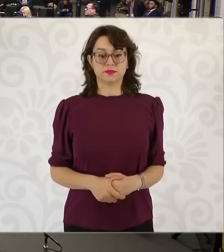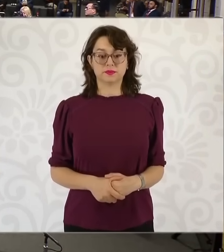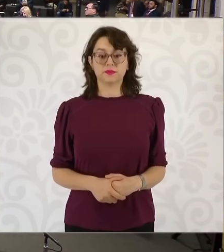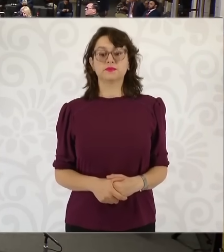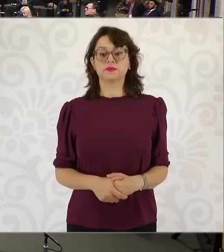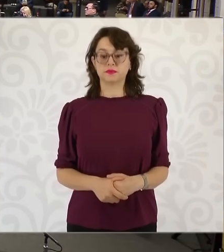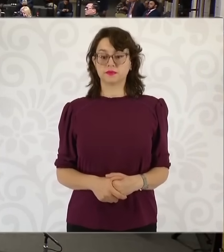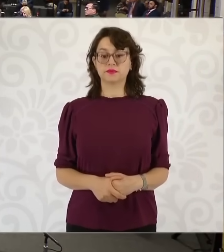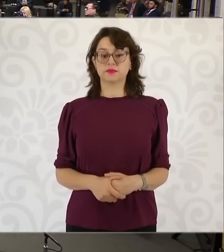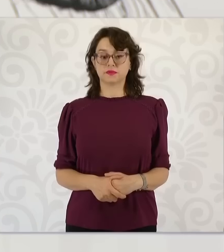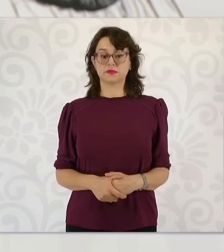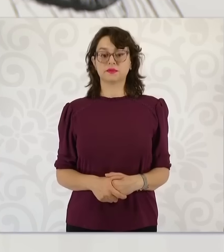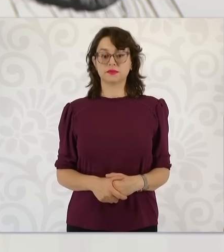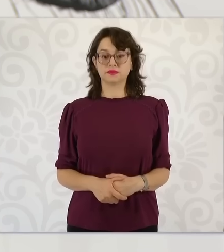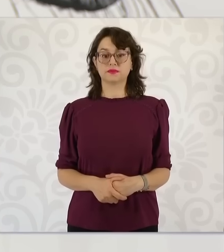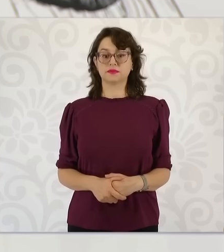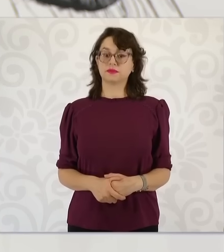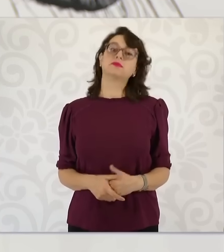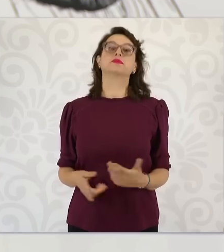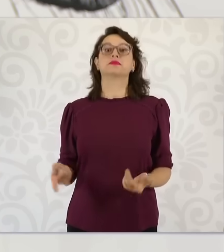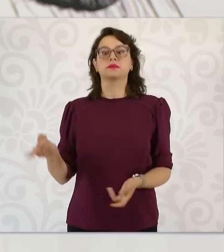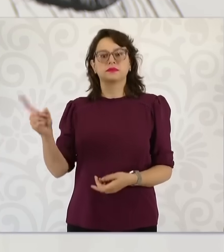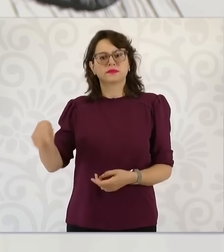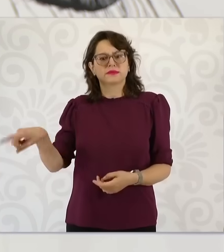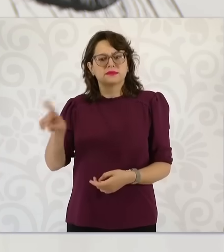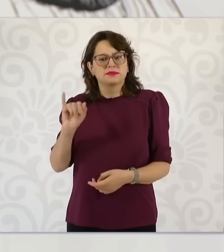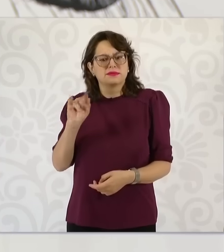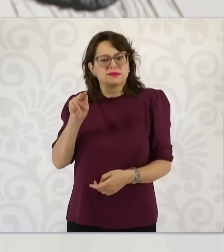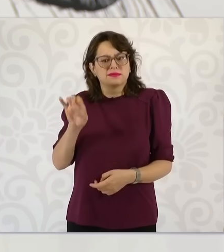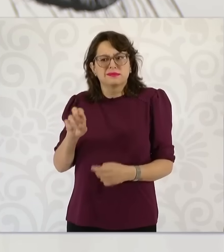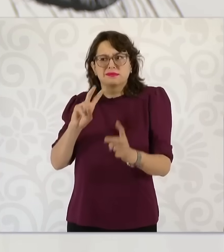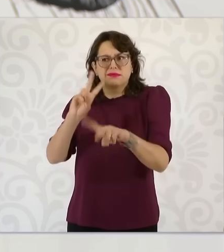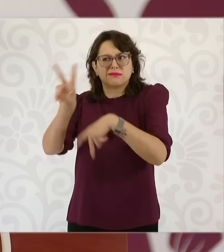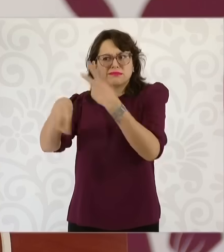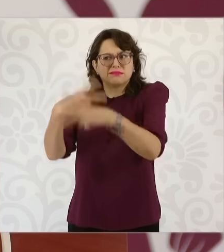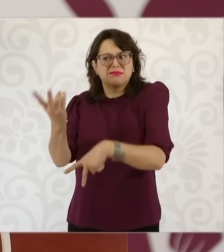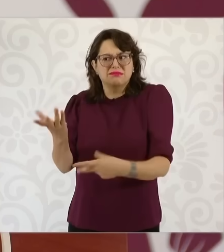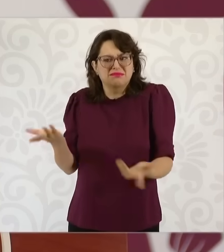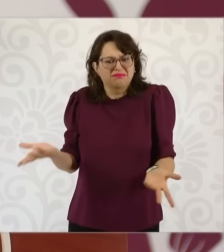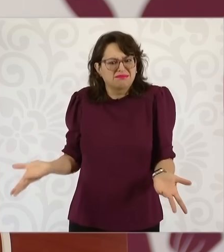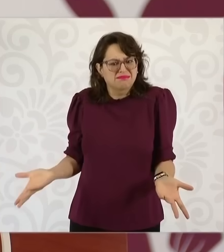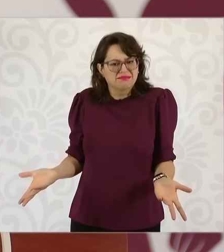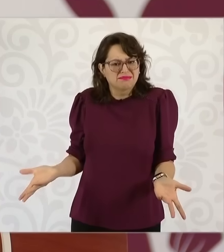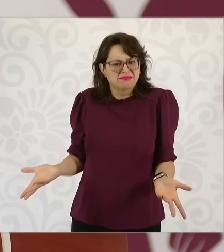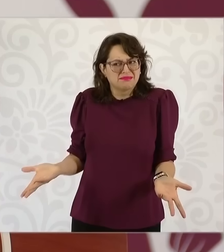Sí, y también fueron al INE. Por eso digo, ¿qué tiene que ver